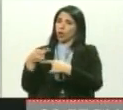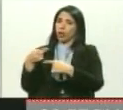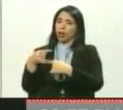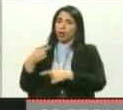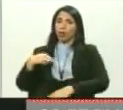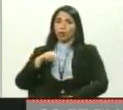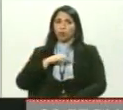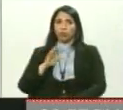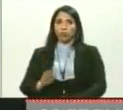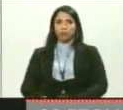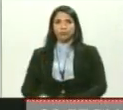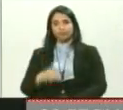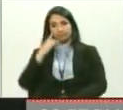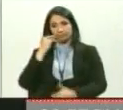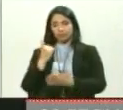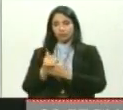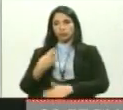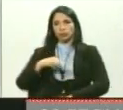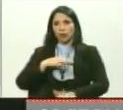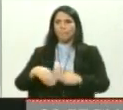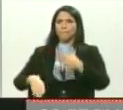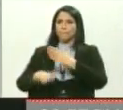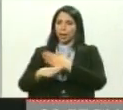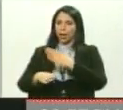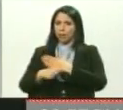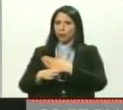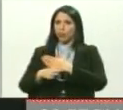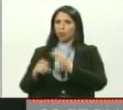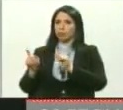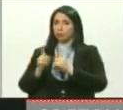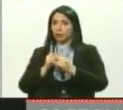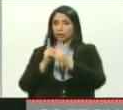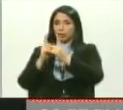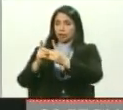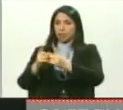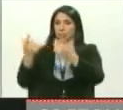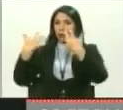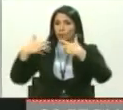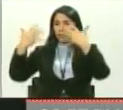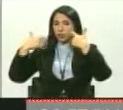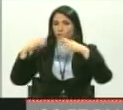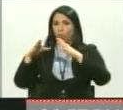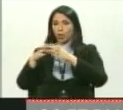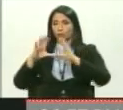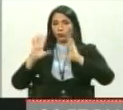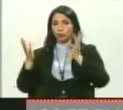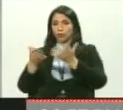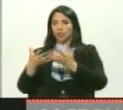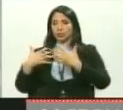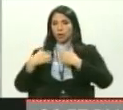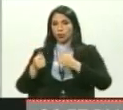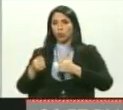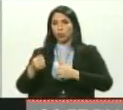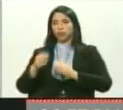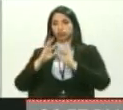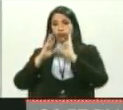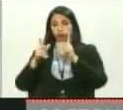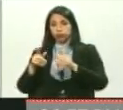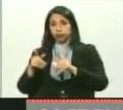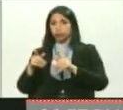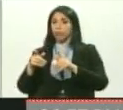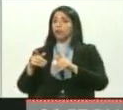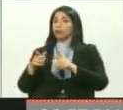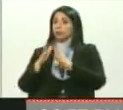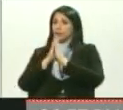Nosotros, fíjate, vamos a seguir las recomendaciones de la Organización Mundial de la Salud, que te comentaba, vamos a seguir estas